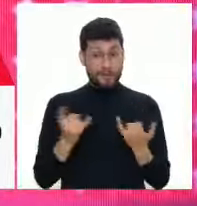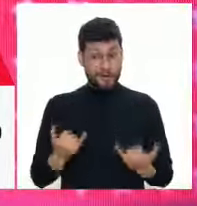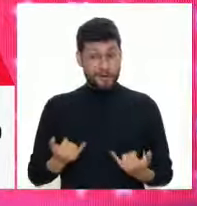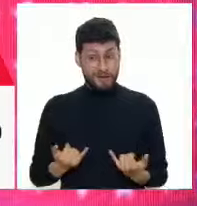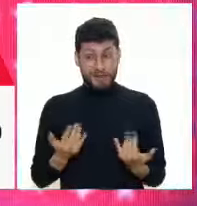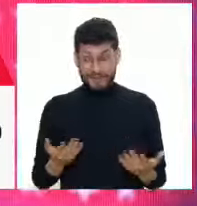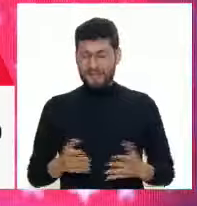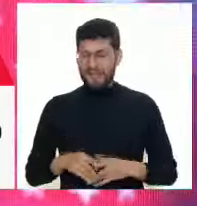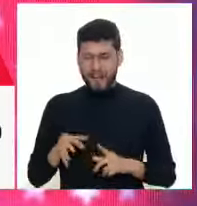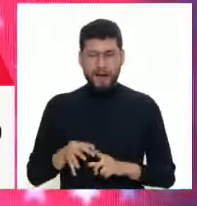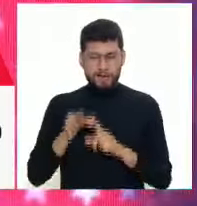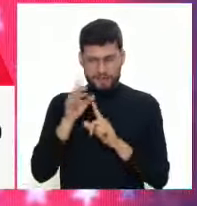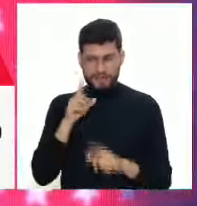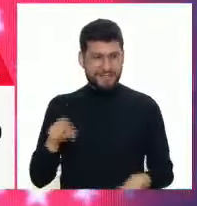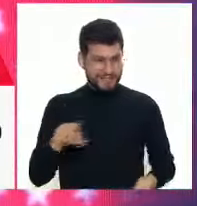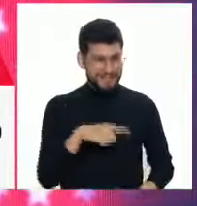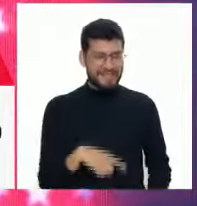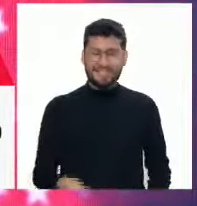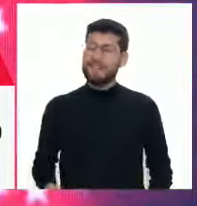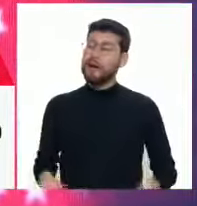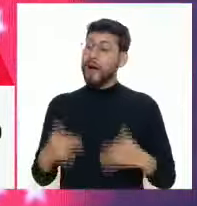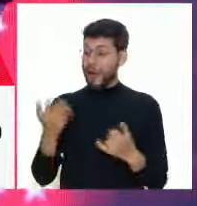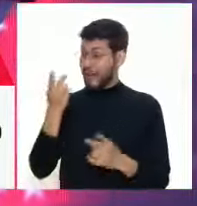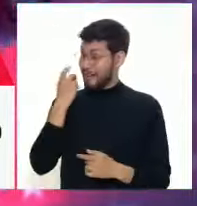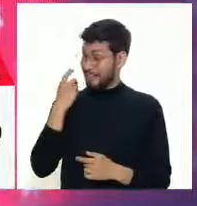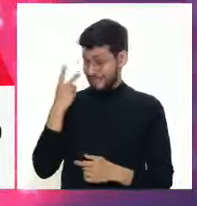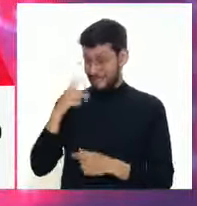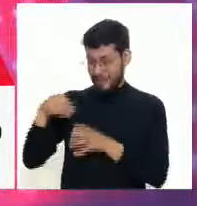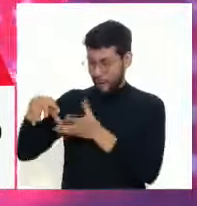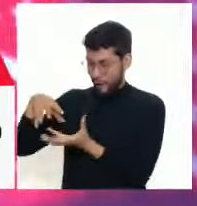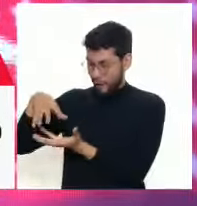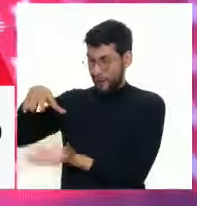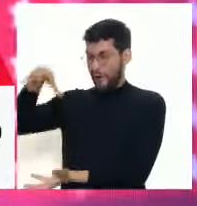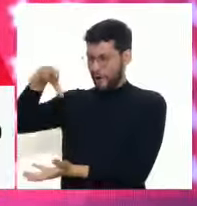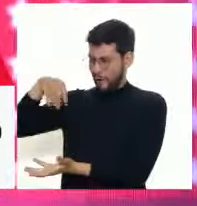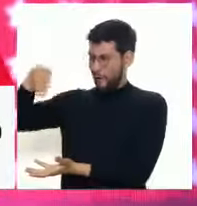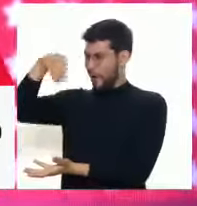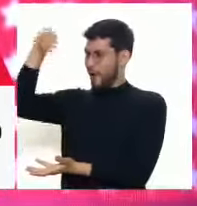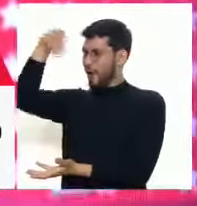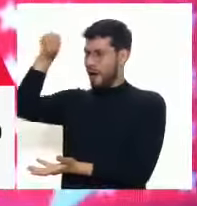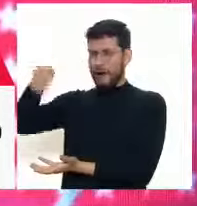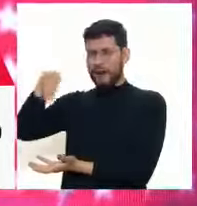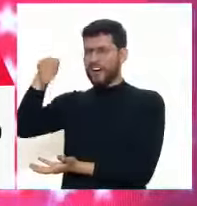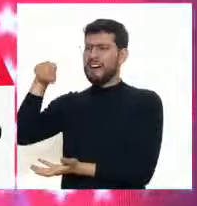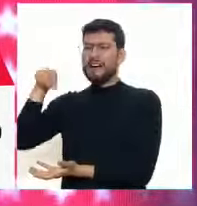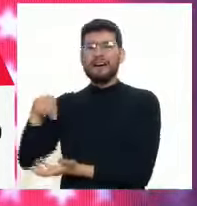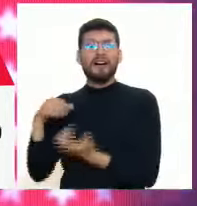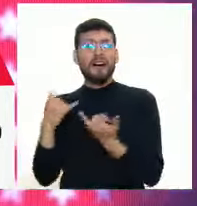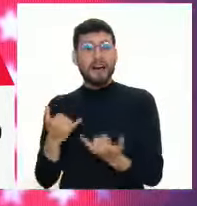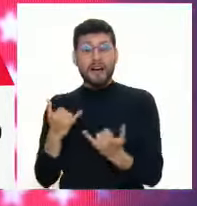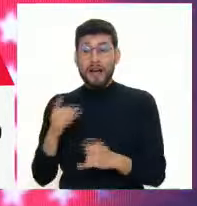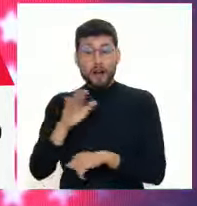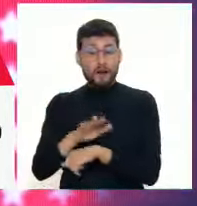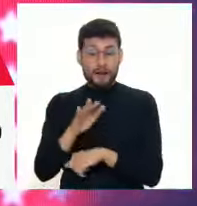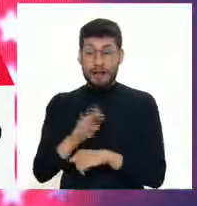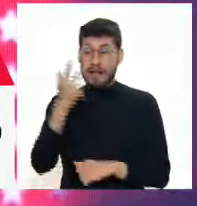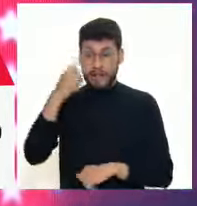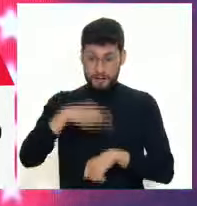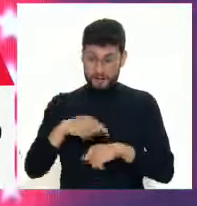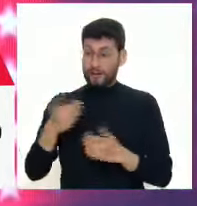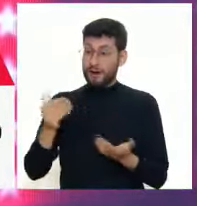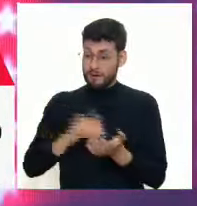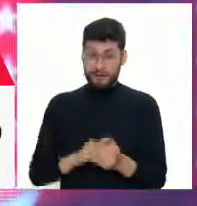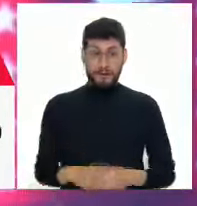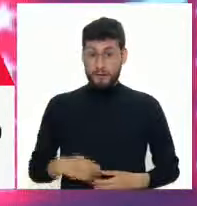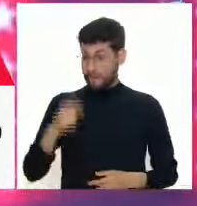vamos a hacer una excepción. Hace un momento vieron cómo el pañuelo se elevó por los aires. Esta tarde se repetirá 3 veces.